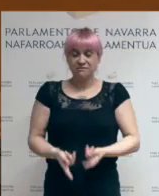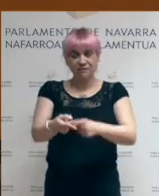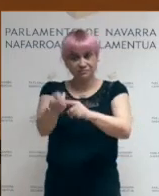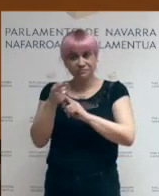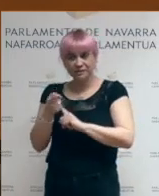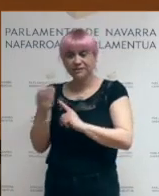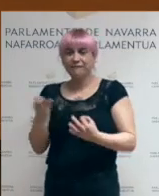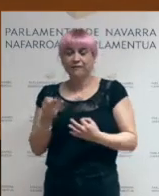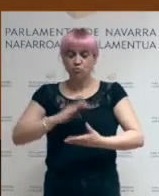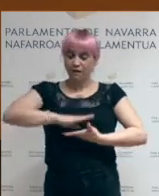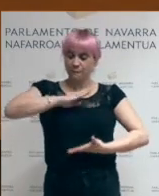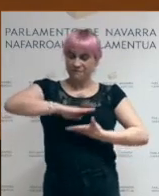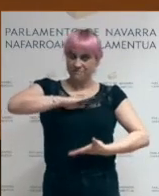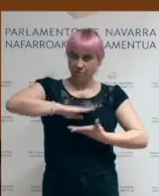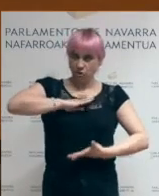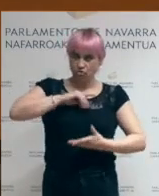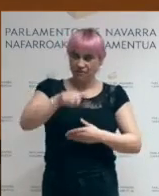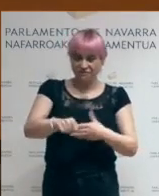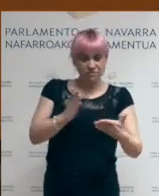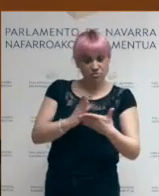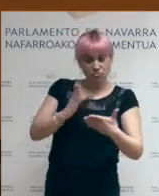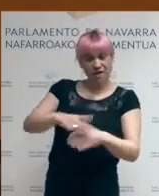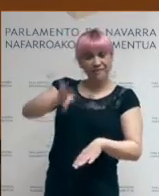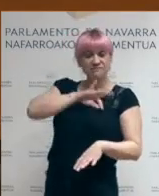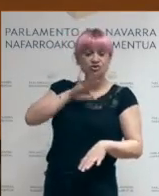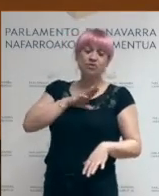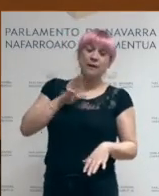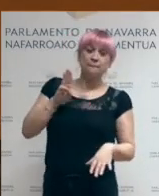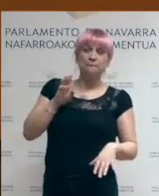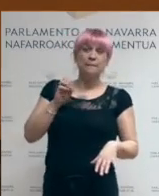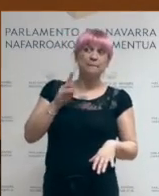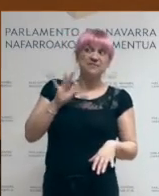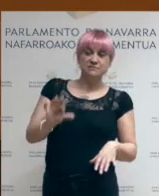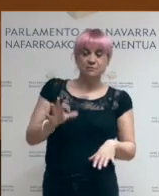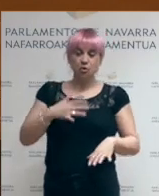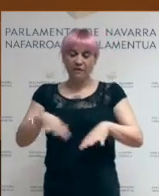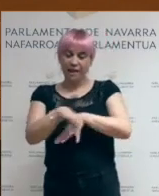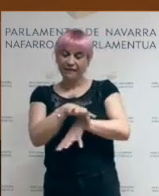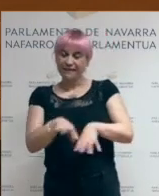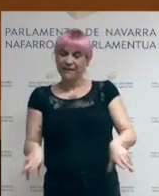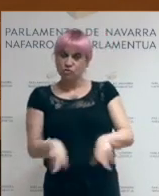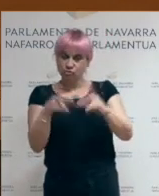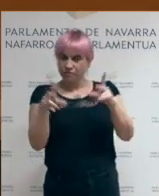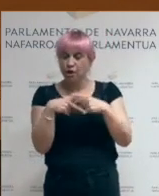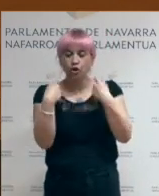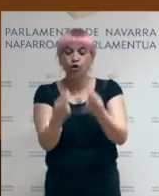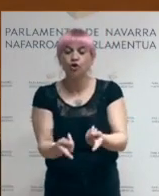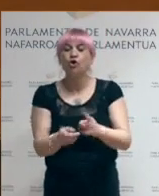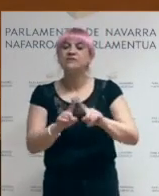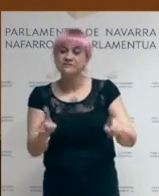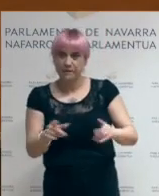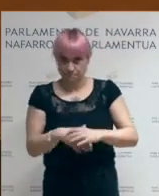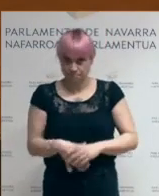una capacitación que esa escuela de la señorita Pepis, esa escuela de la ingeniería social no les da, porque la escuela